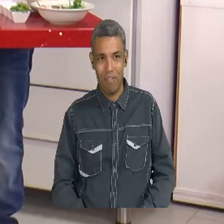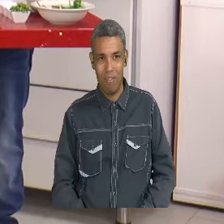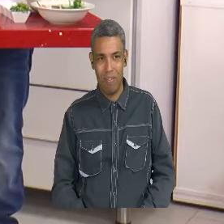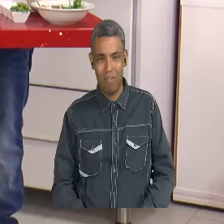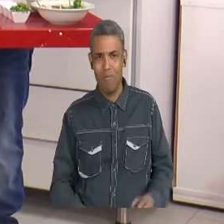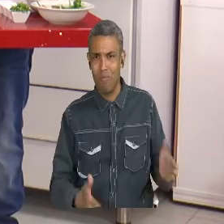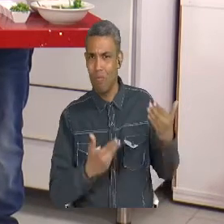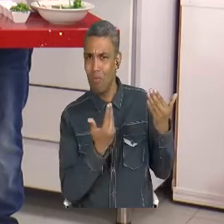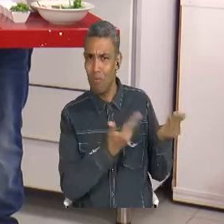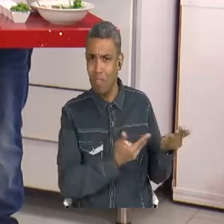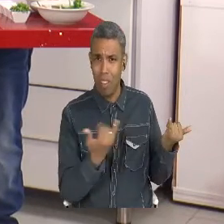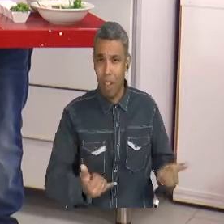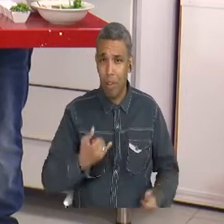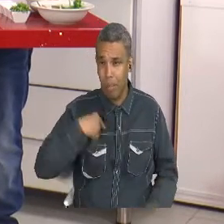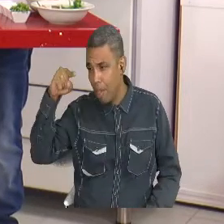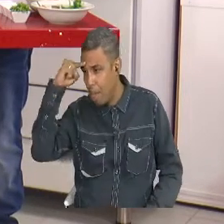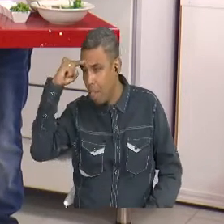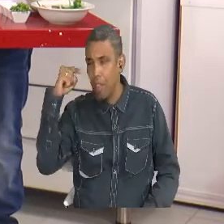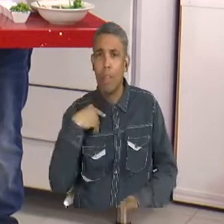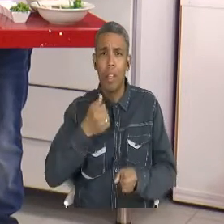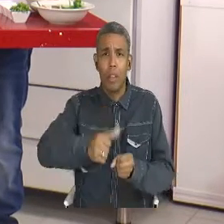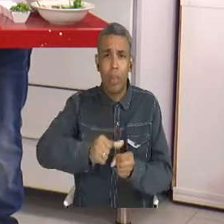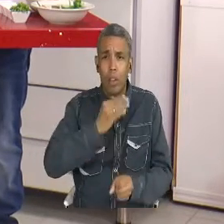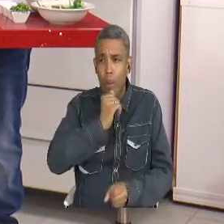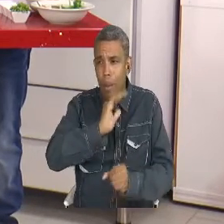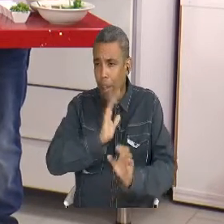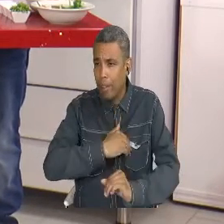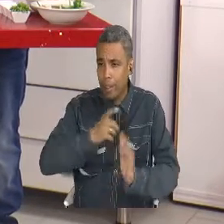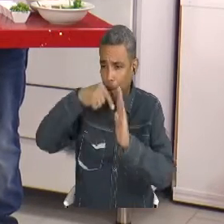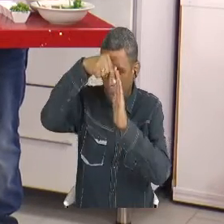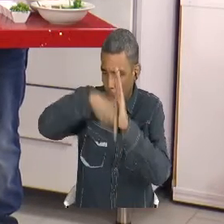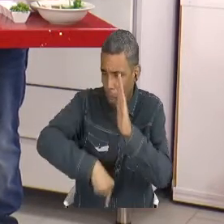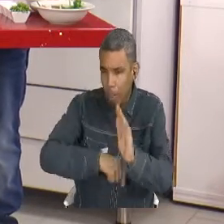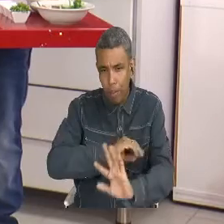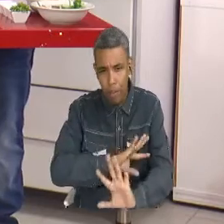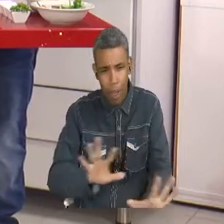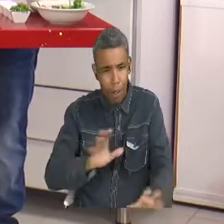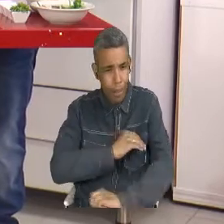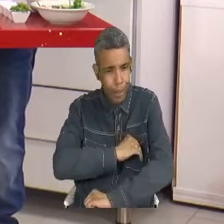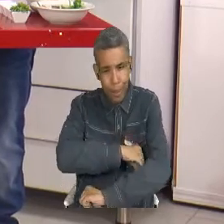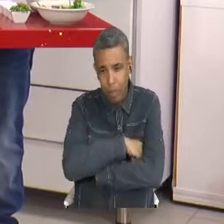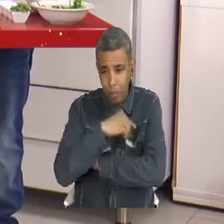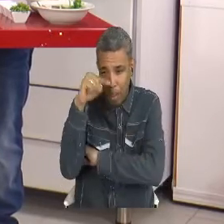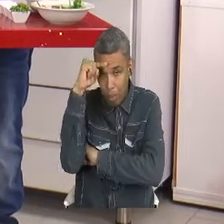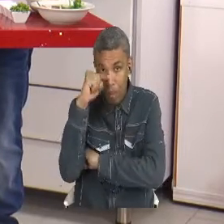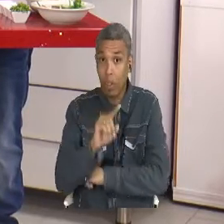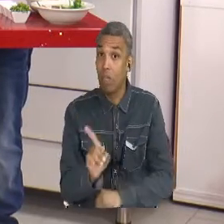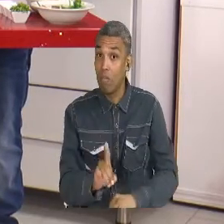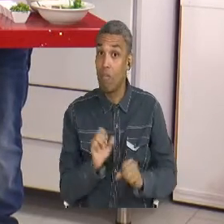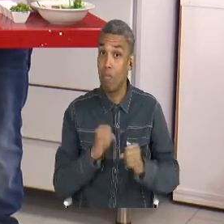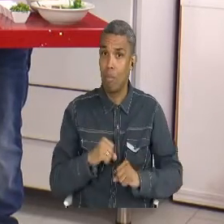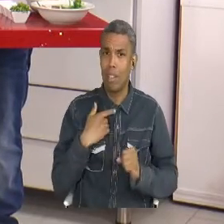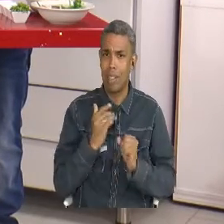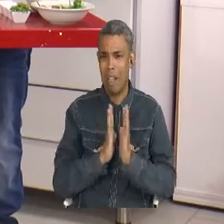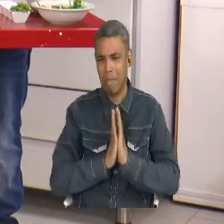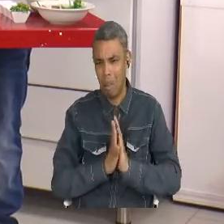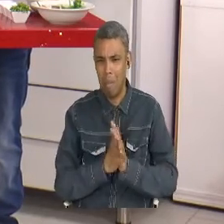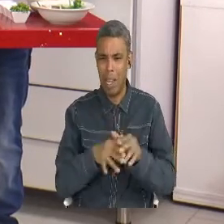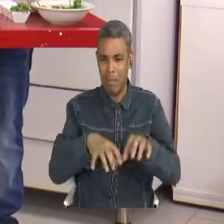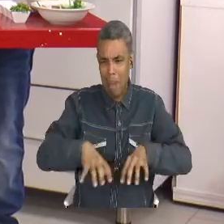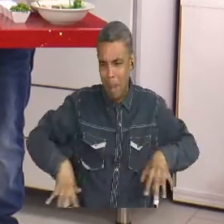refinería Barranca Bermeja va para el piso, pero hay otras formas de levantarla y los empresarios son como la muestra más clara de ello. Bienvenido a Pedir de Boca, ¿cómo estás? Bien, bien,